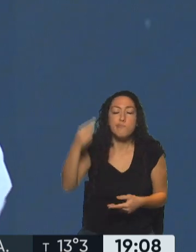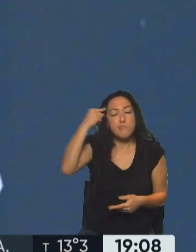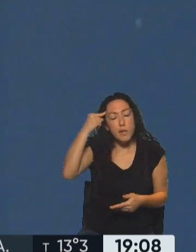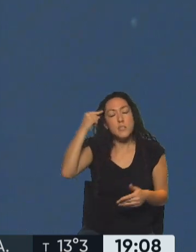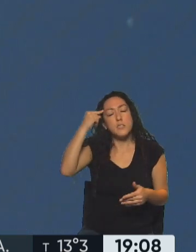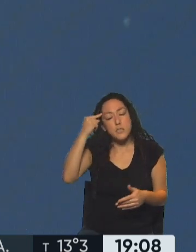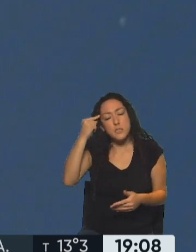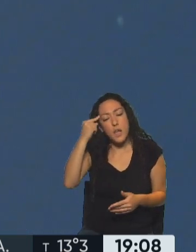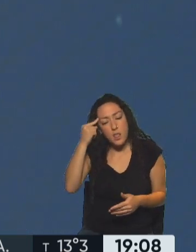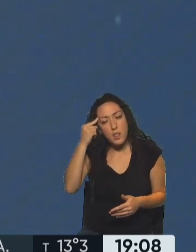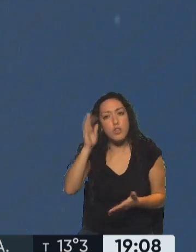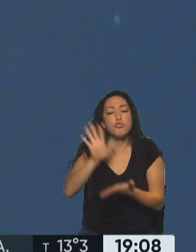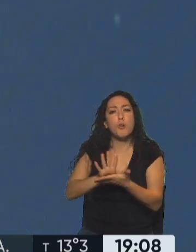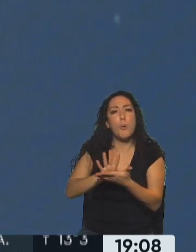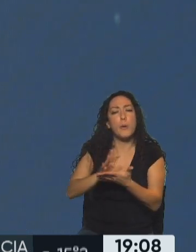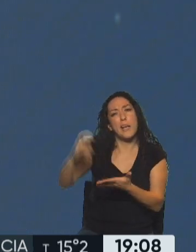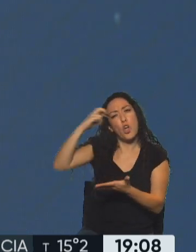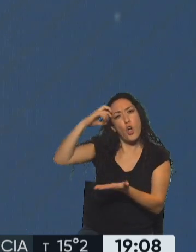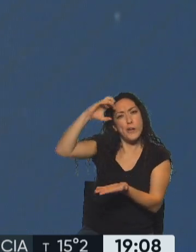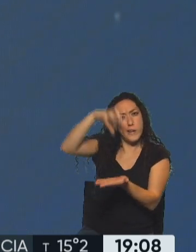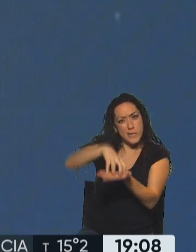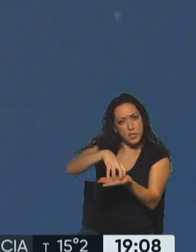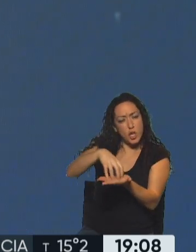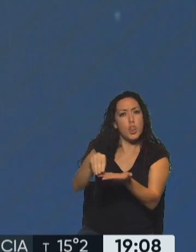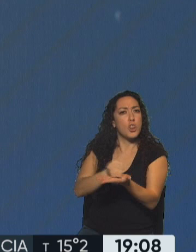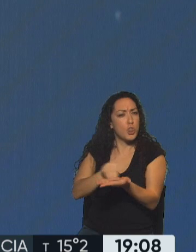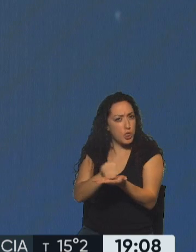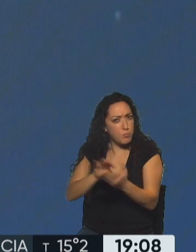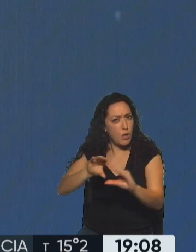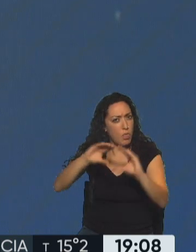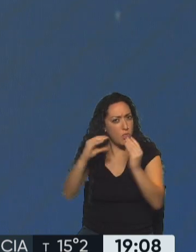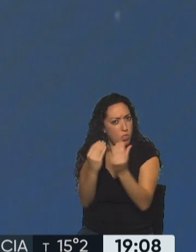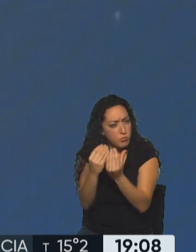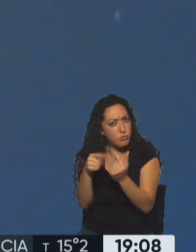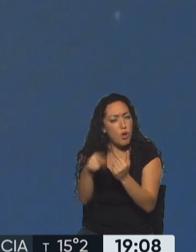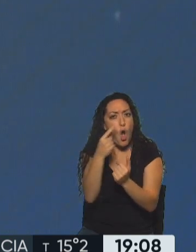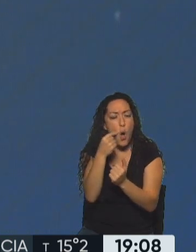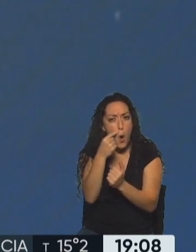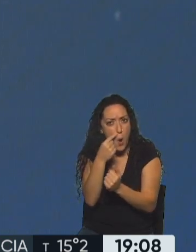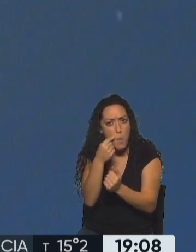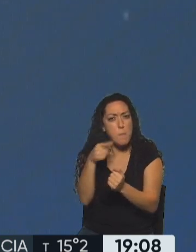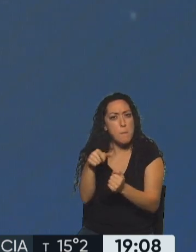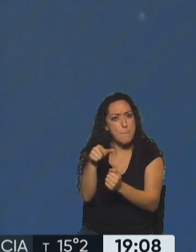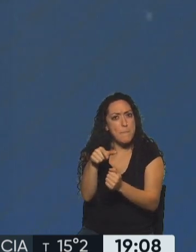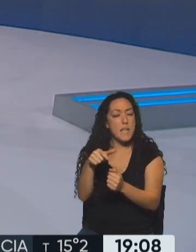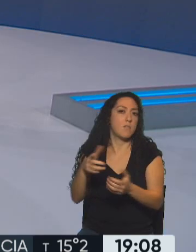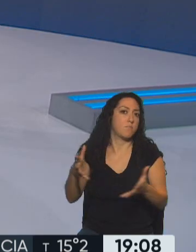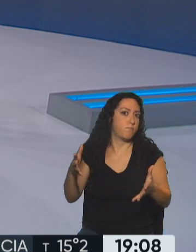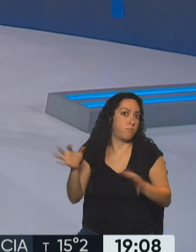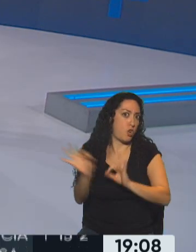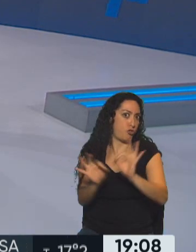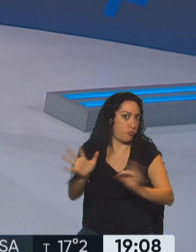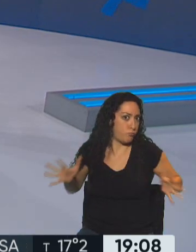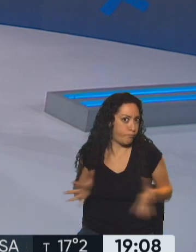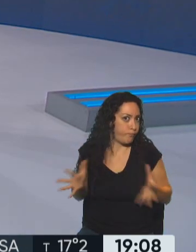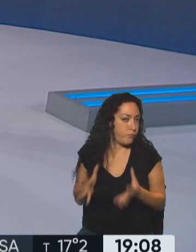mundo también del Congreso, sobre todo de la Cámara de Diputados, uno de los hombres y que alentó y estimuló proyectos incluso